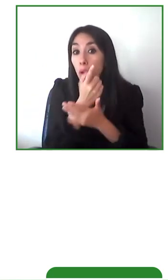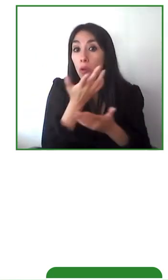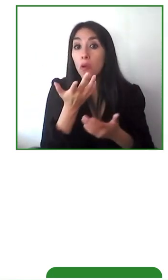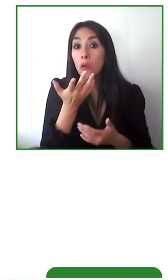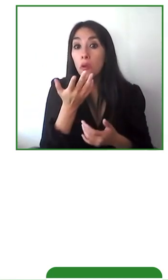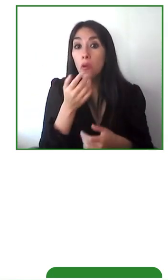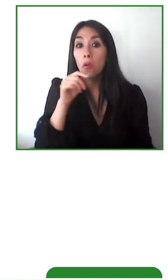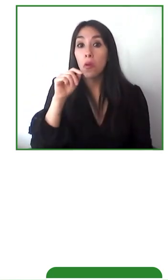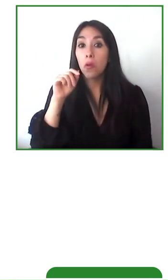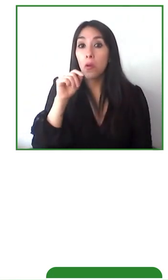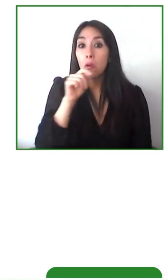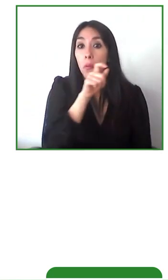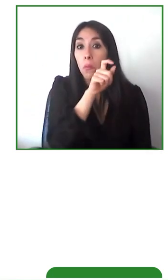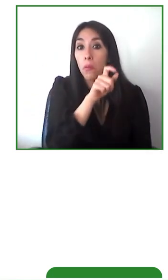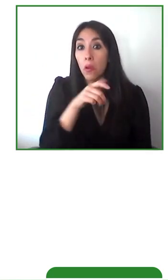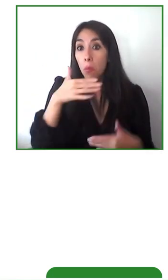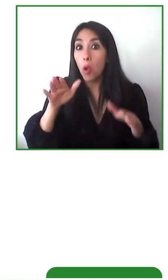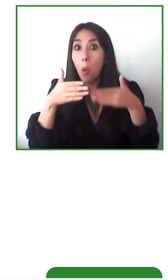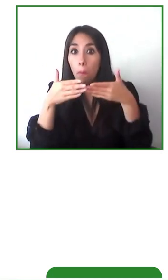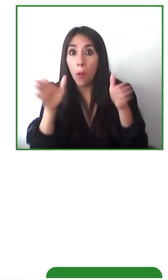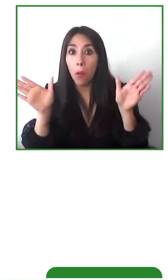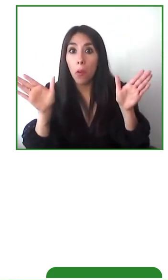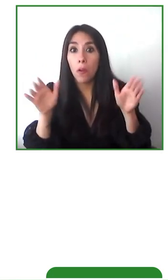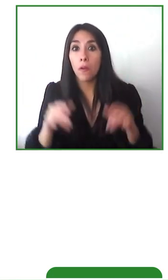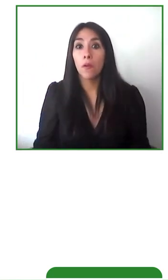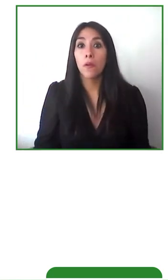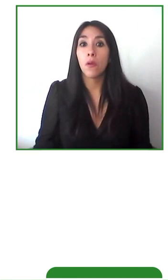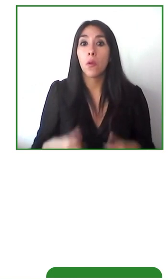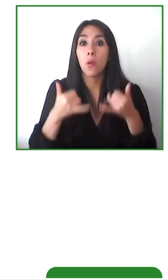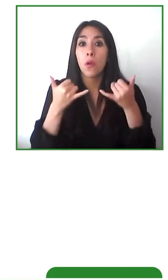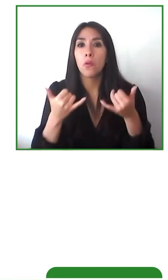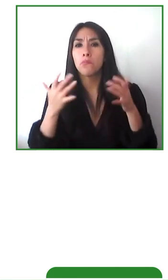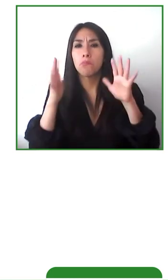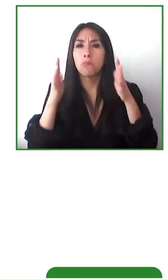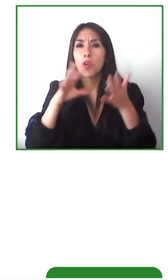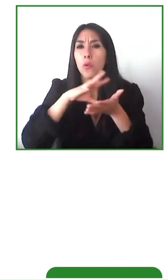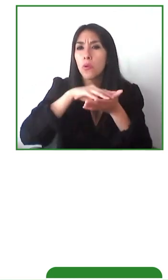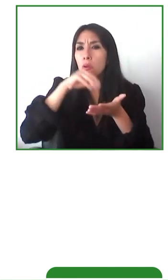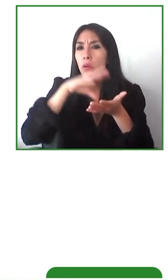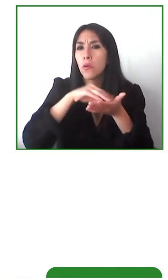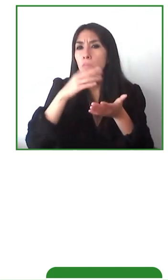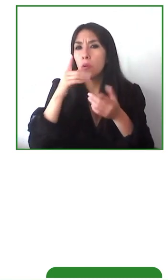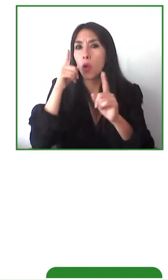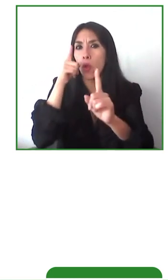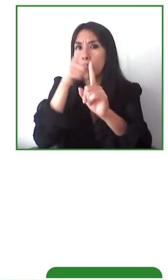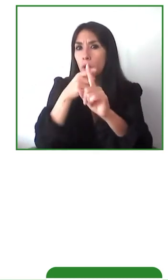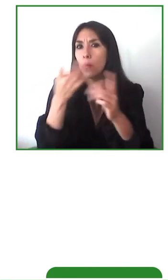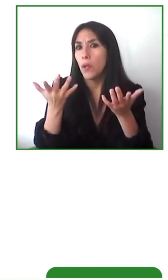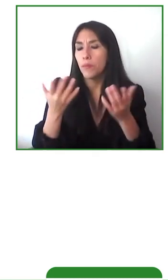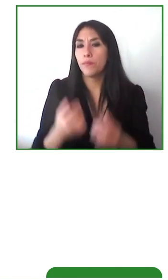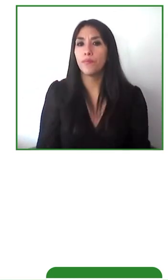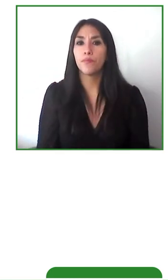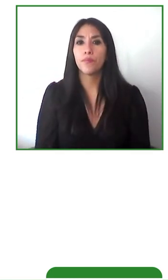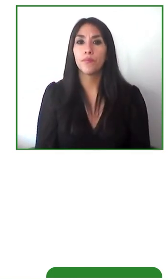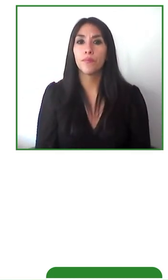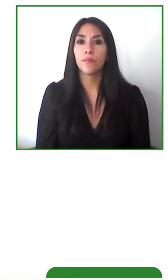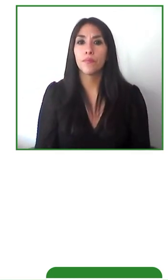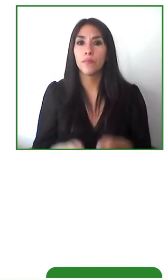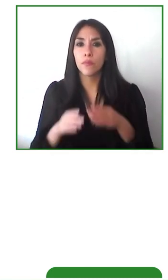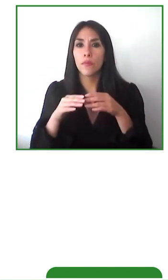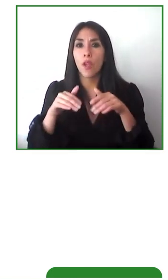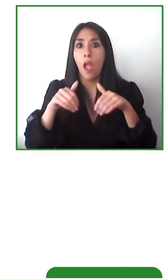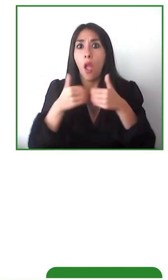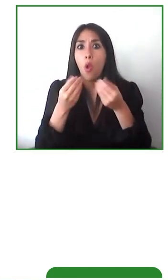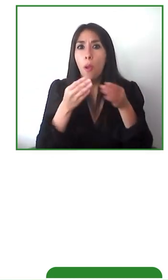ahora, para aprender un poco de su camino, es un camino de replicación hasta ahora y un camino de replicación